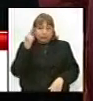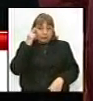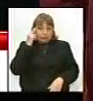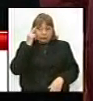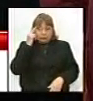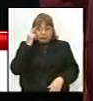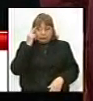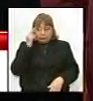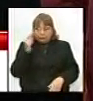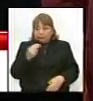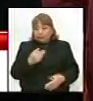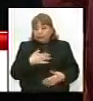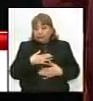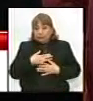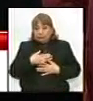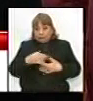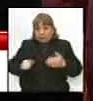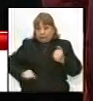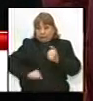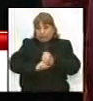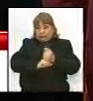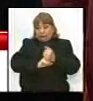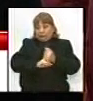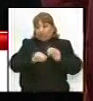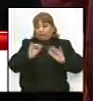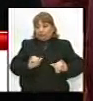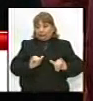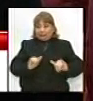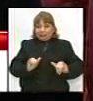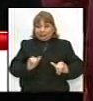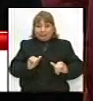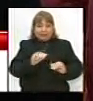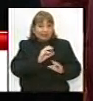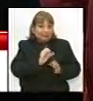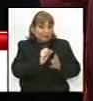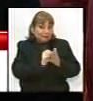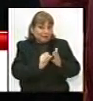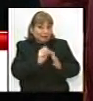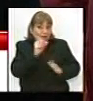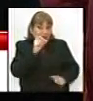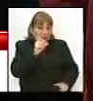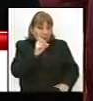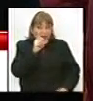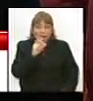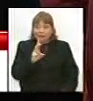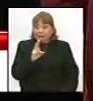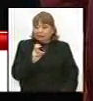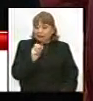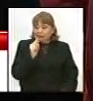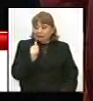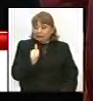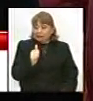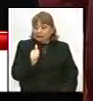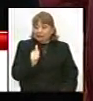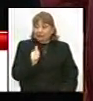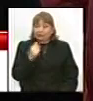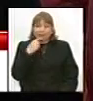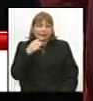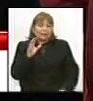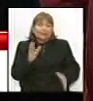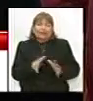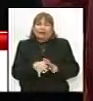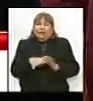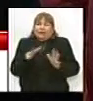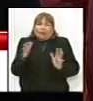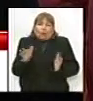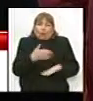yo apoyaría de que se quede este inciso 1 del artículo 102A. El de leyes orgánicas es un despropósito.